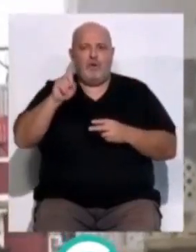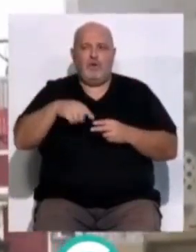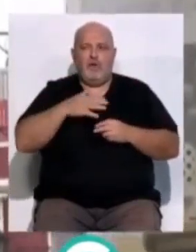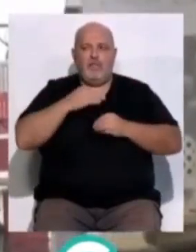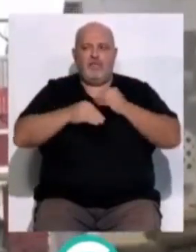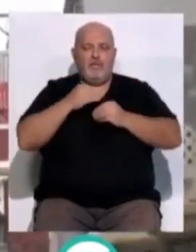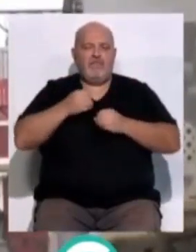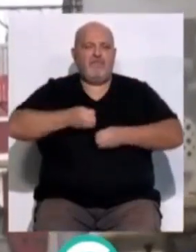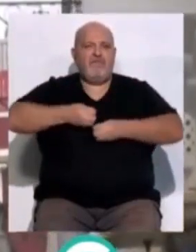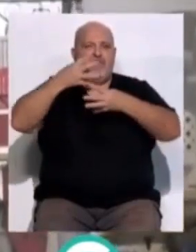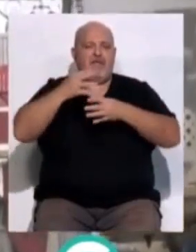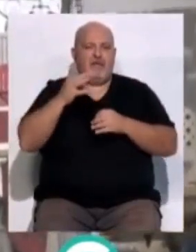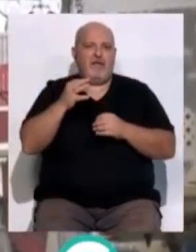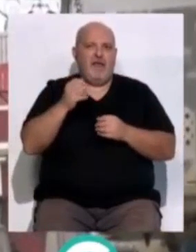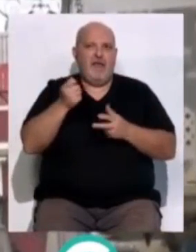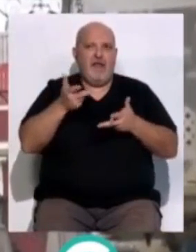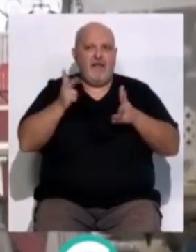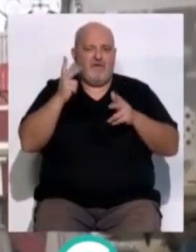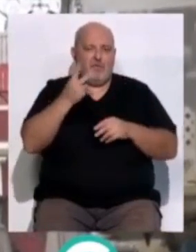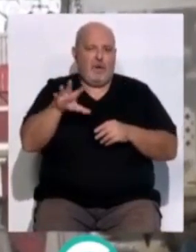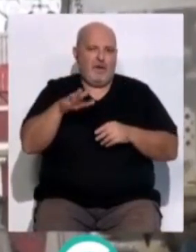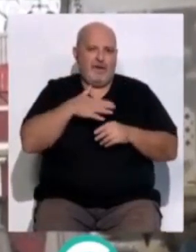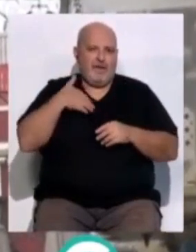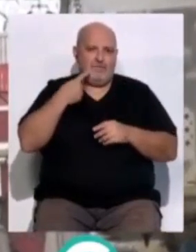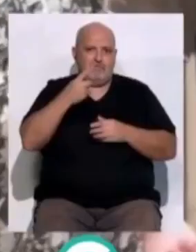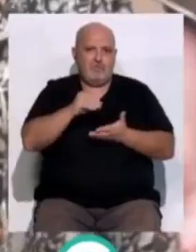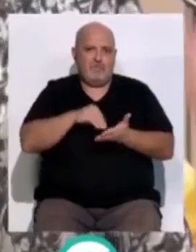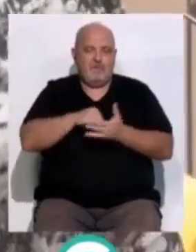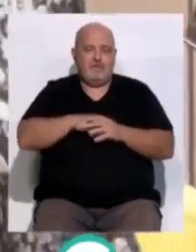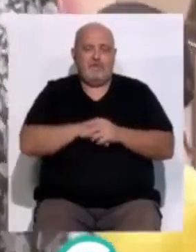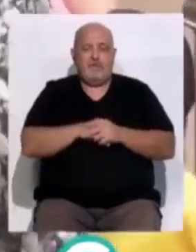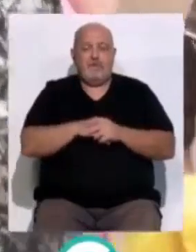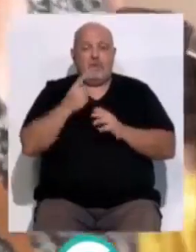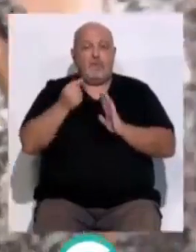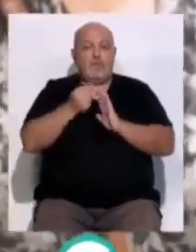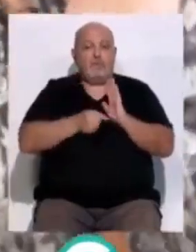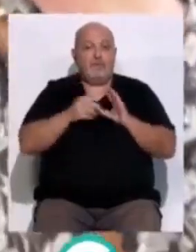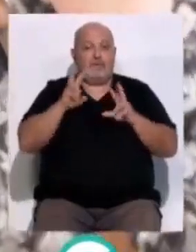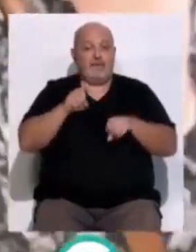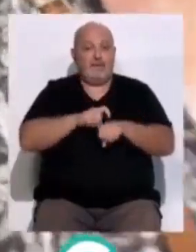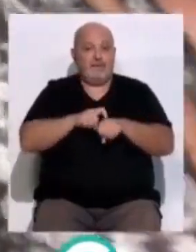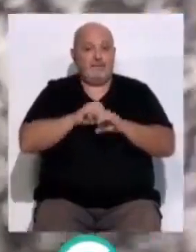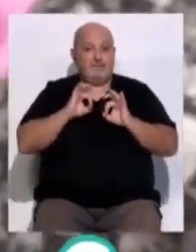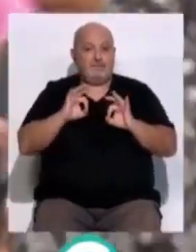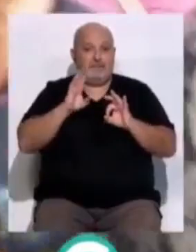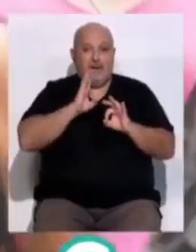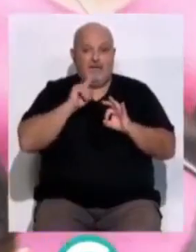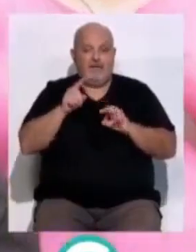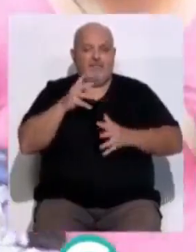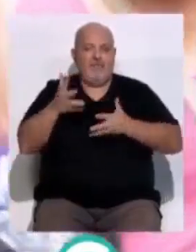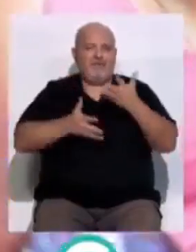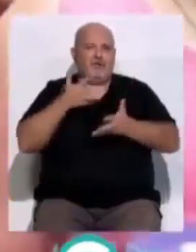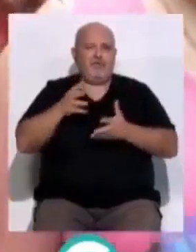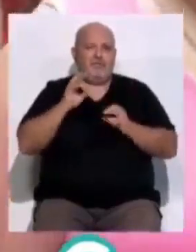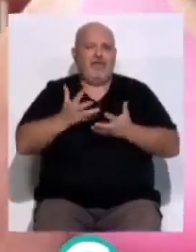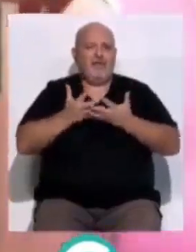haciendo que haya vivienda de renta libre en la ciudad de Cádiz. Eso lo hemos dicho. Pero también una medida es con este tipo de fomento